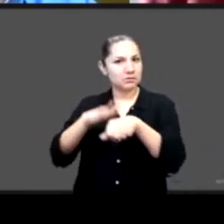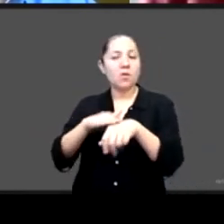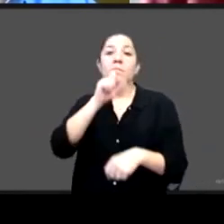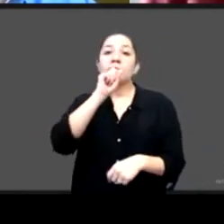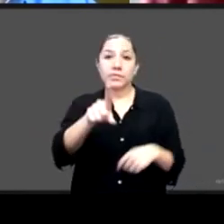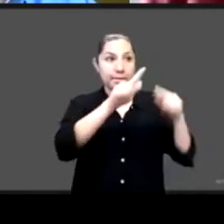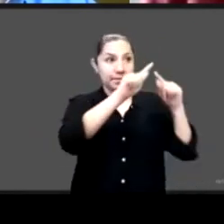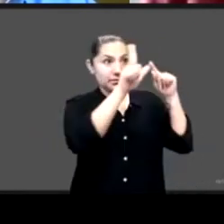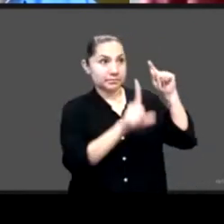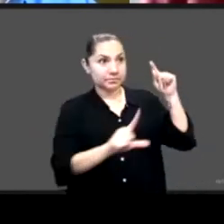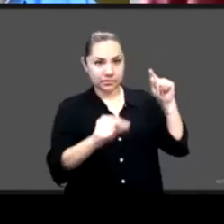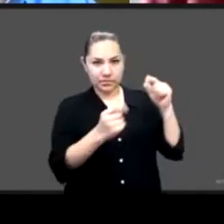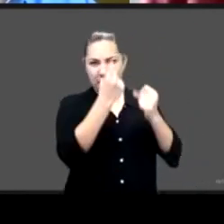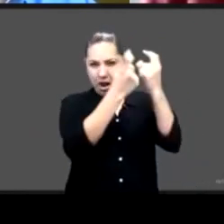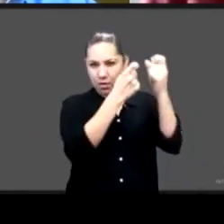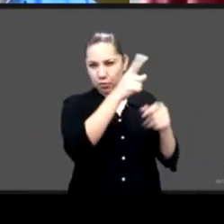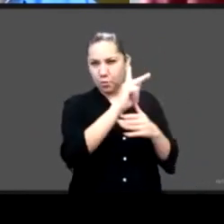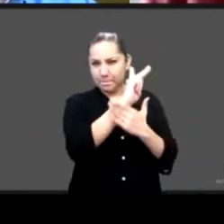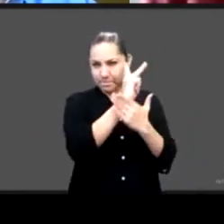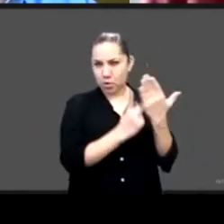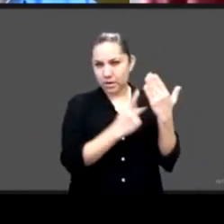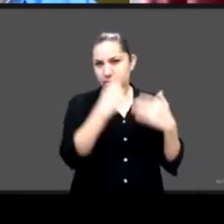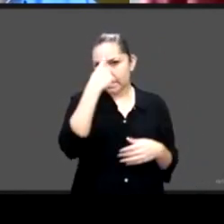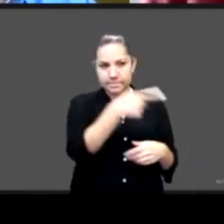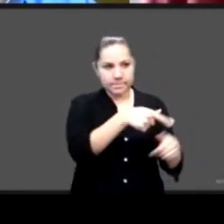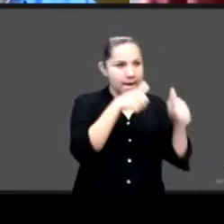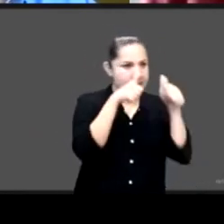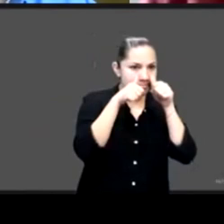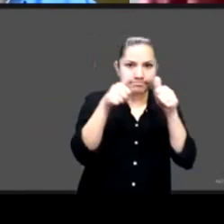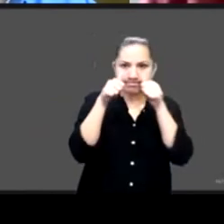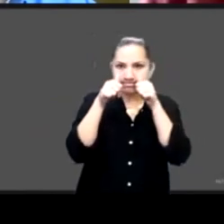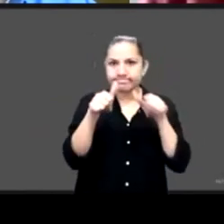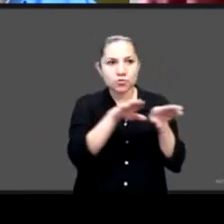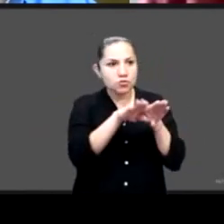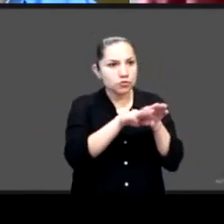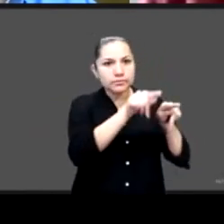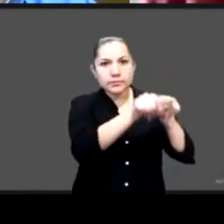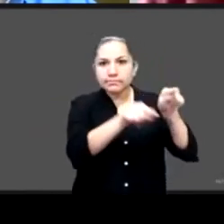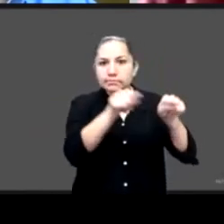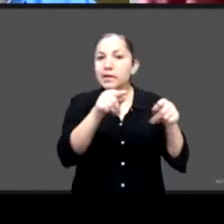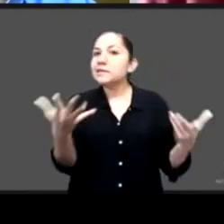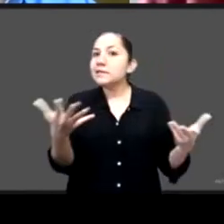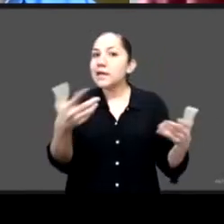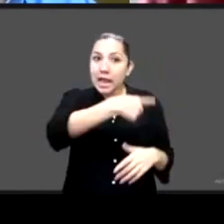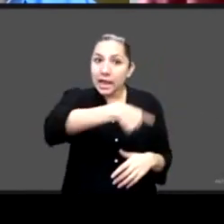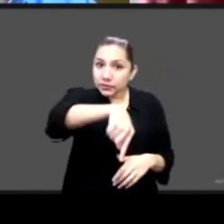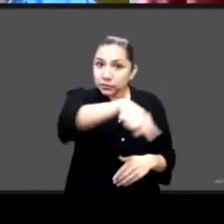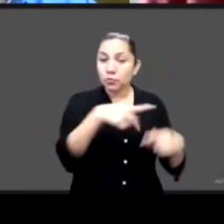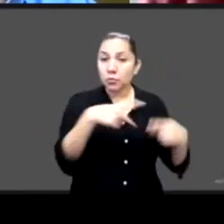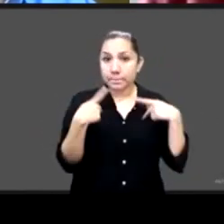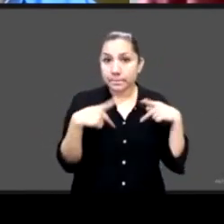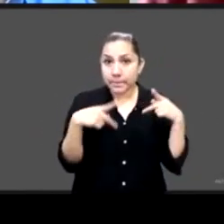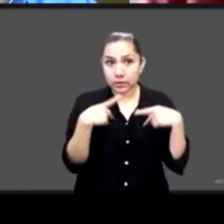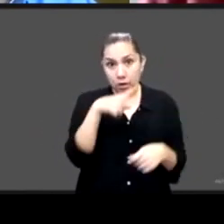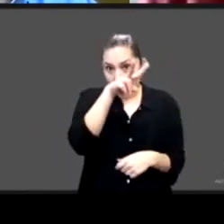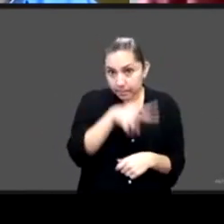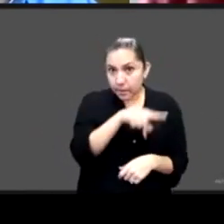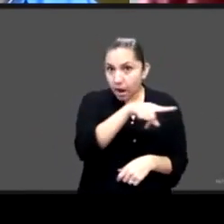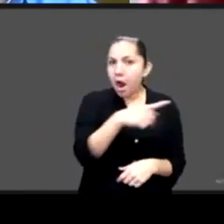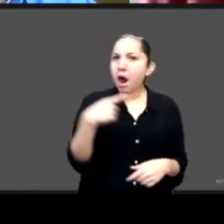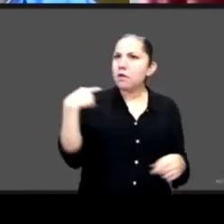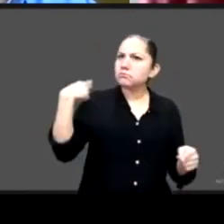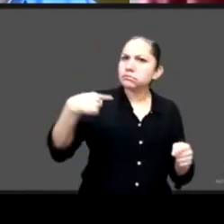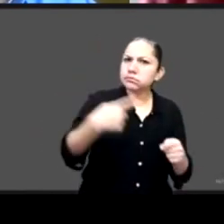es que estos y estas chicas no son personas unidas, no son usuarios activos de métodos anticonceptivos,